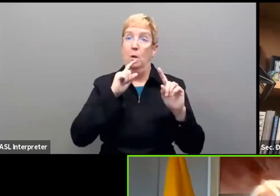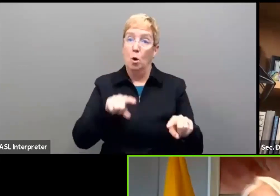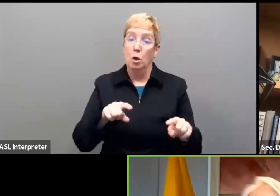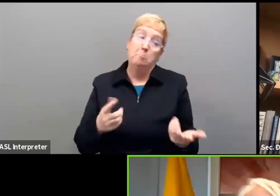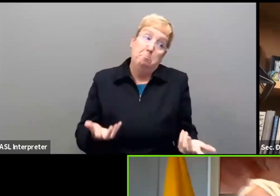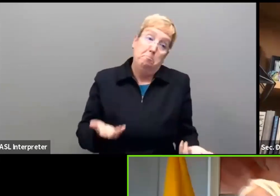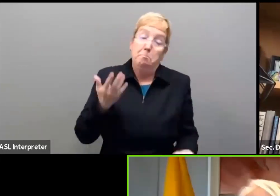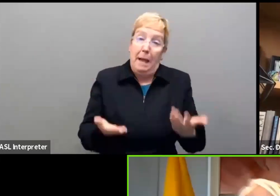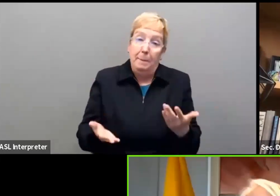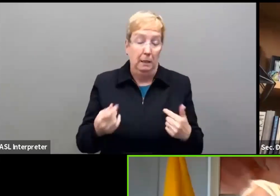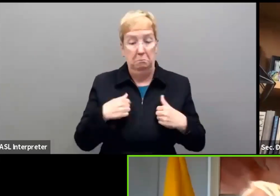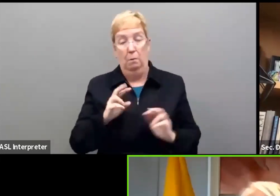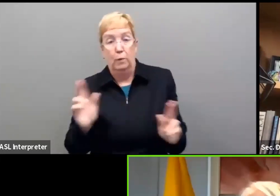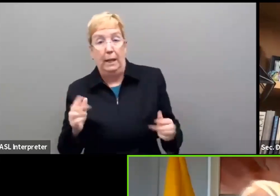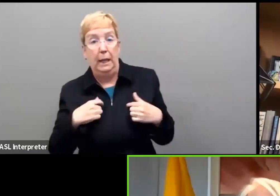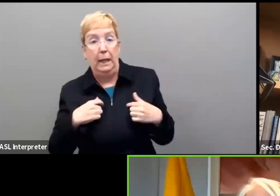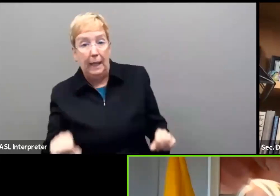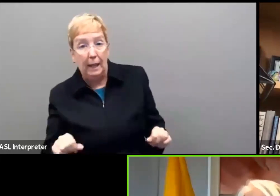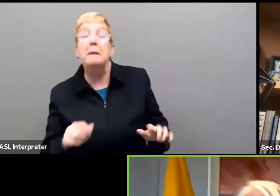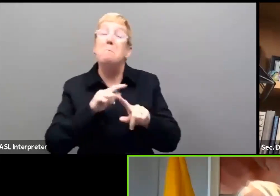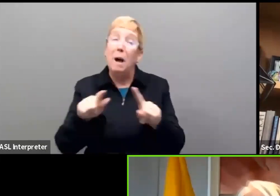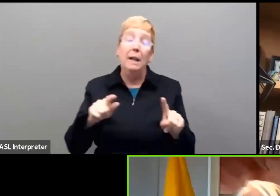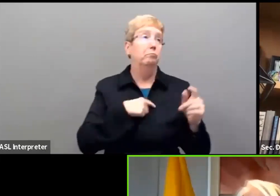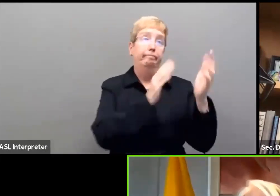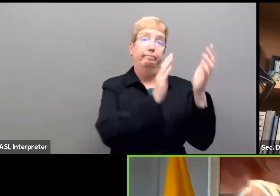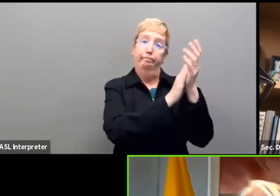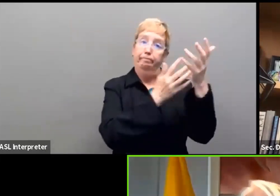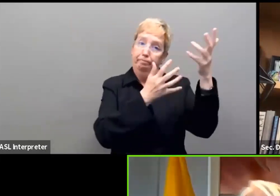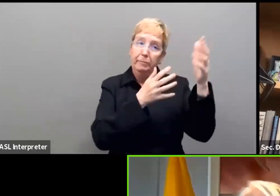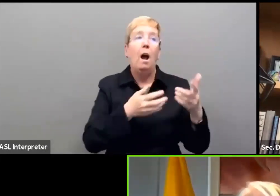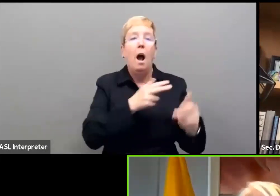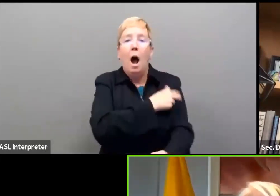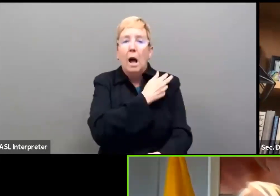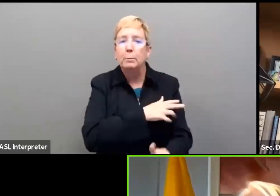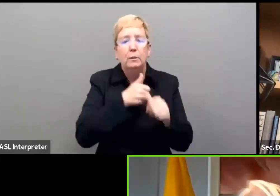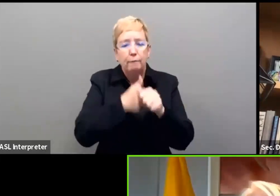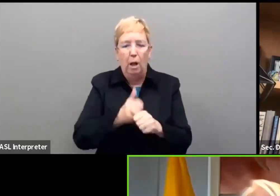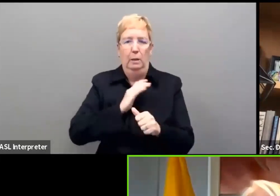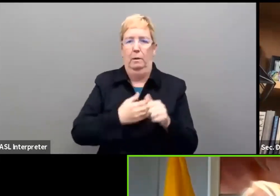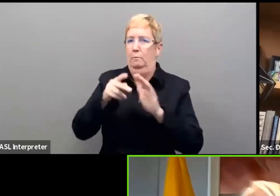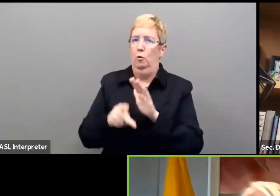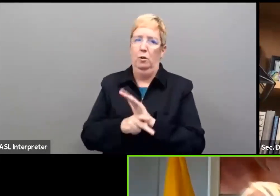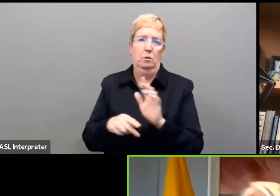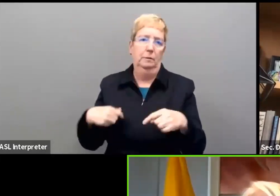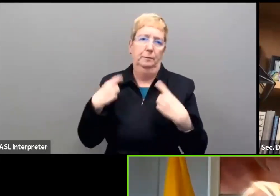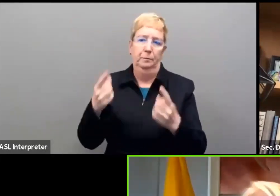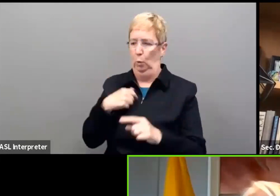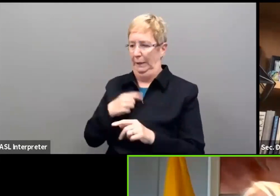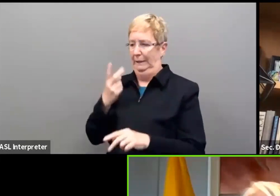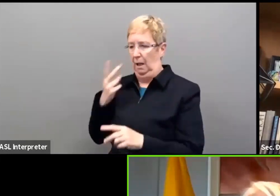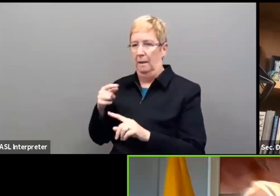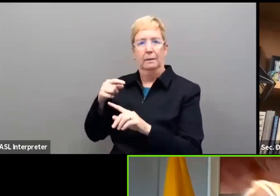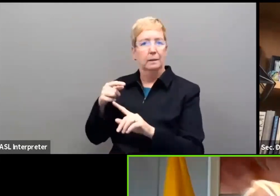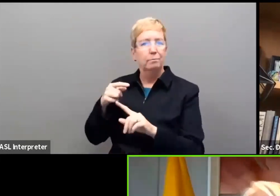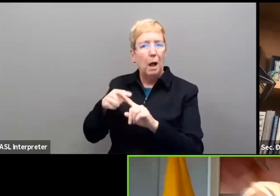que colocar eso dentro de un decreto de salud pública, pero la Asociación de Hospitales y otros, quiero felicitarlos porque han estado